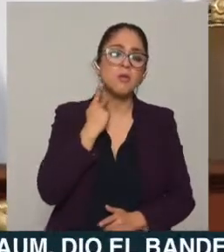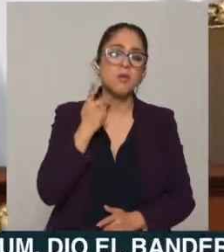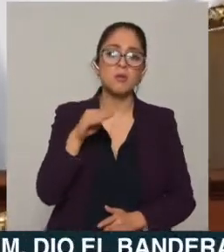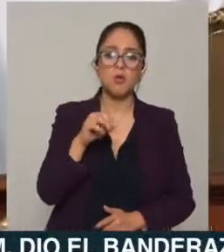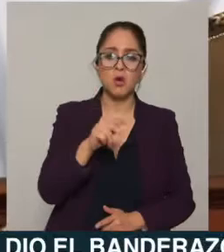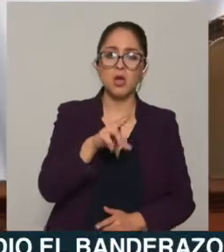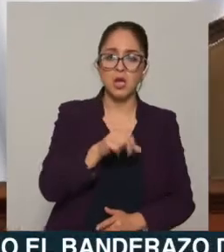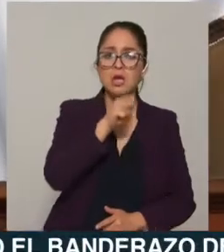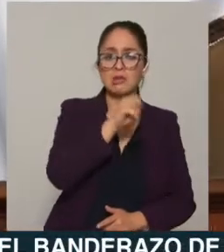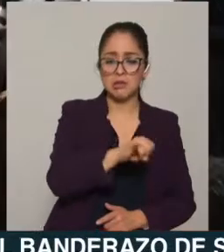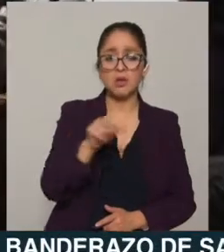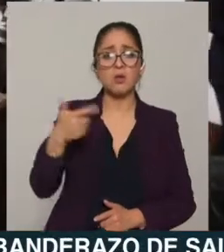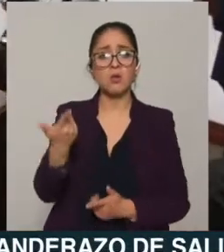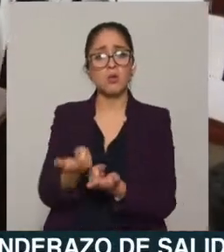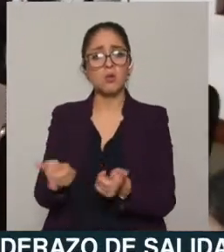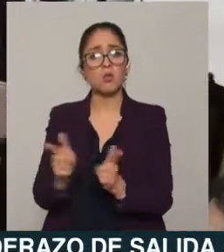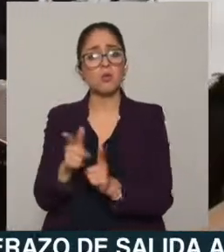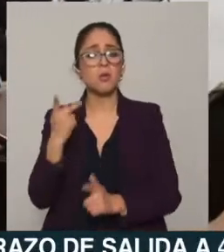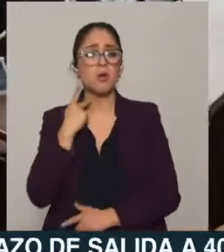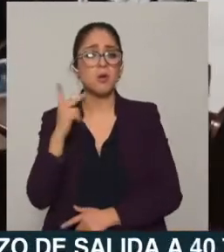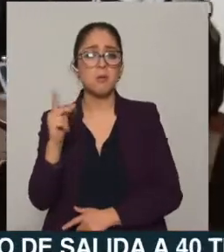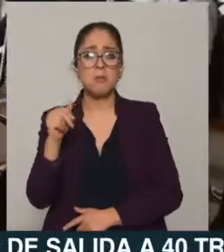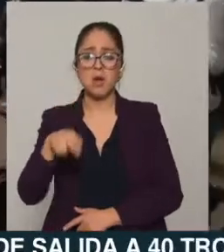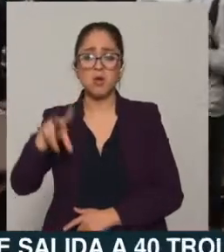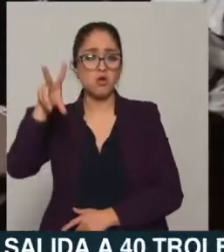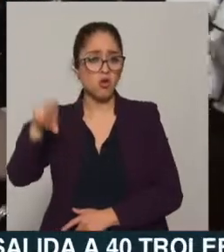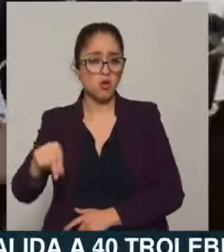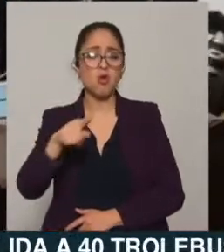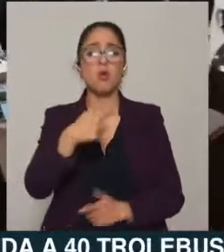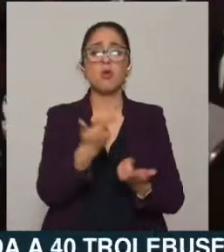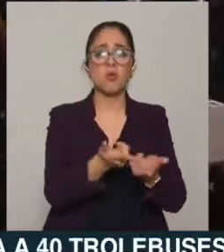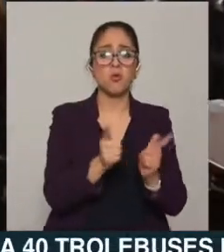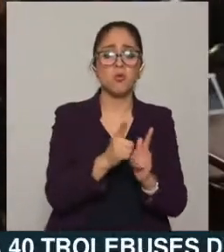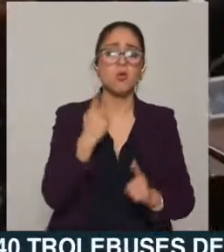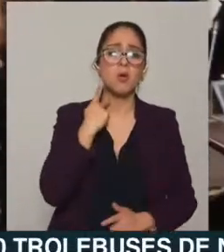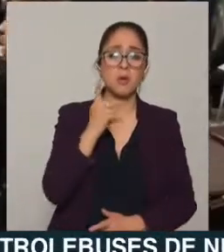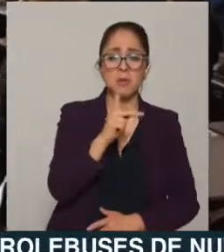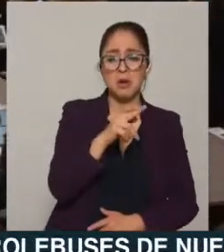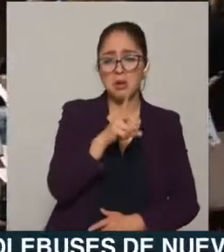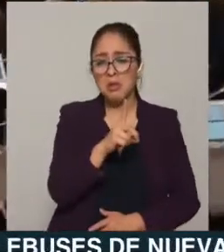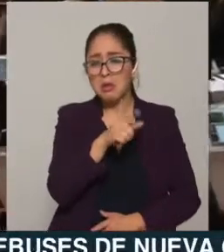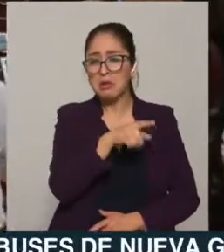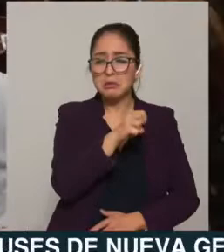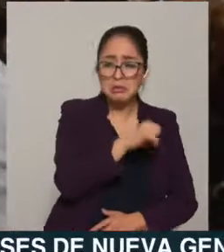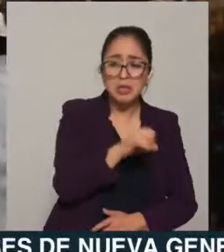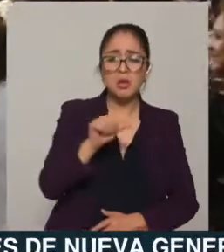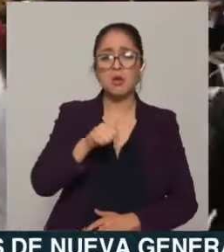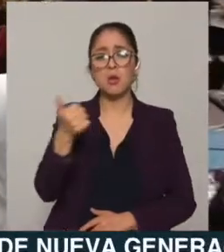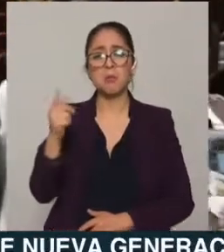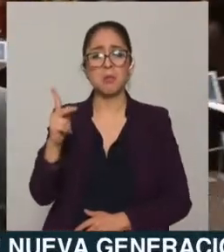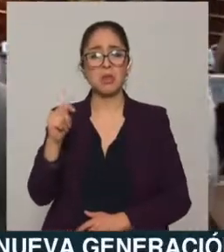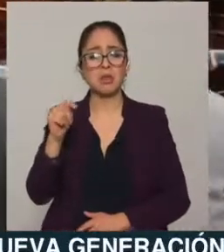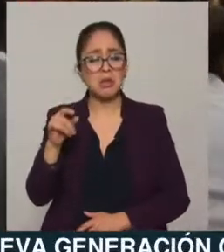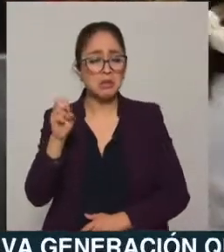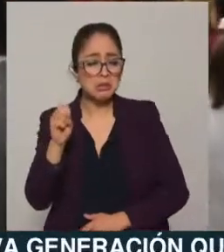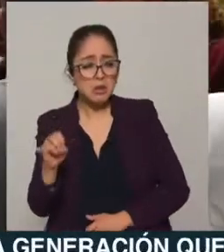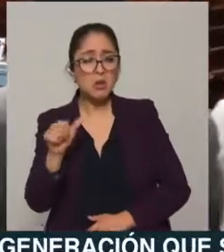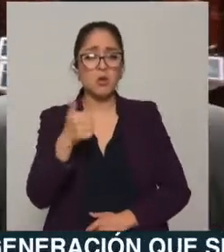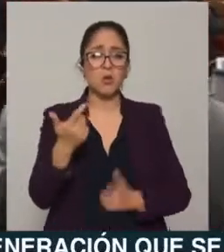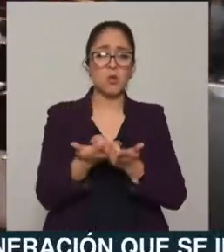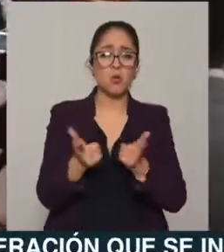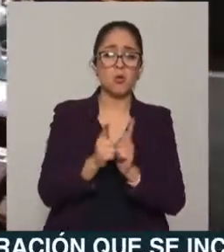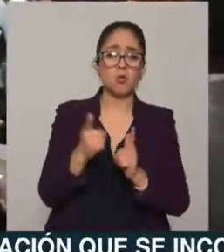los diputados del PAN votaron en contra, una diputada del PRD a favor, una diputada del PT a favor y una diputada del Partido Verde a